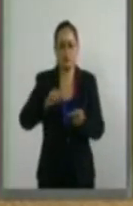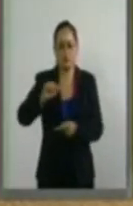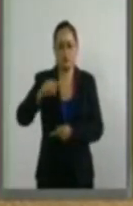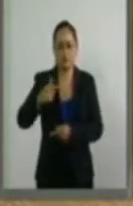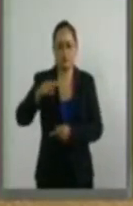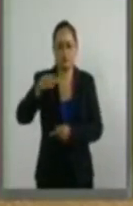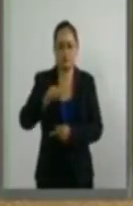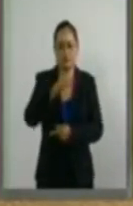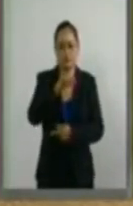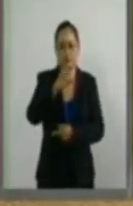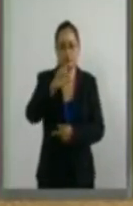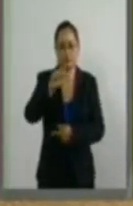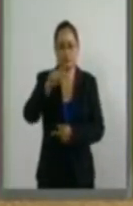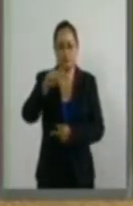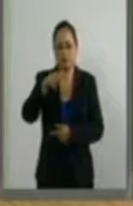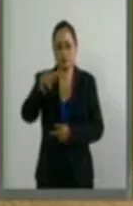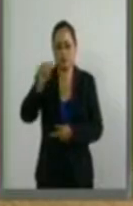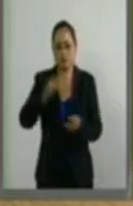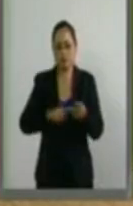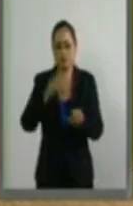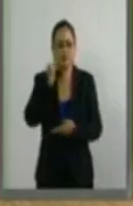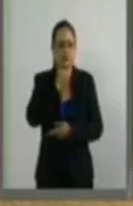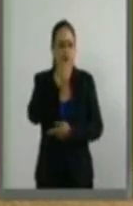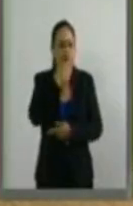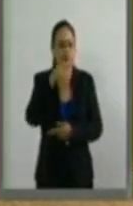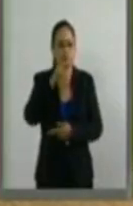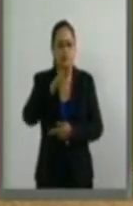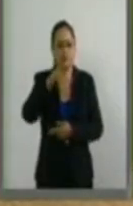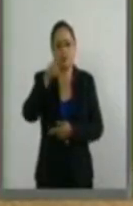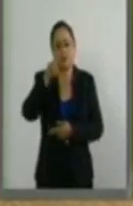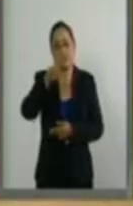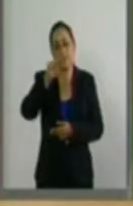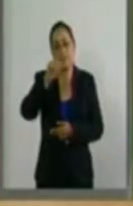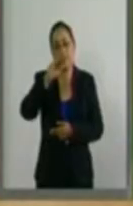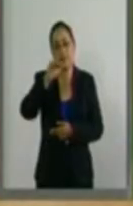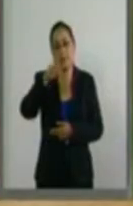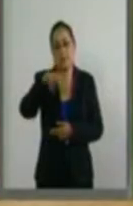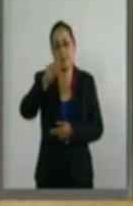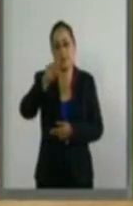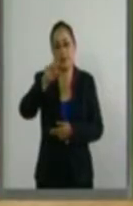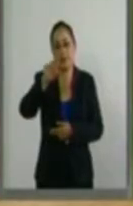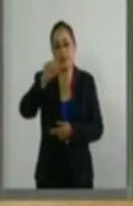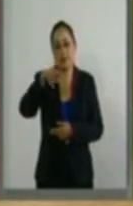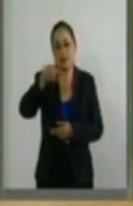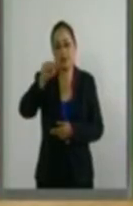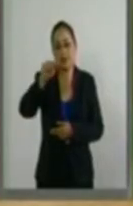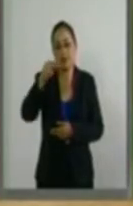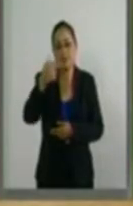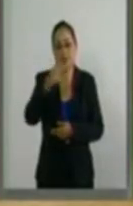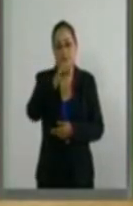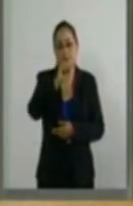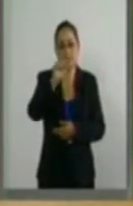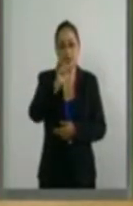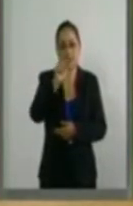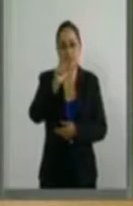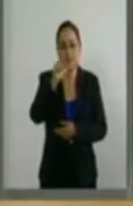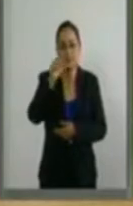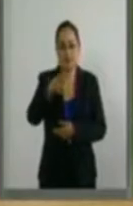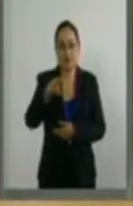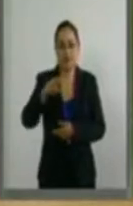la Peña, el senador Rabindranath Salazar y a los integrantes de la Comisión de Cultura